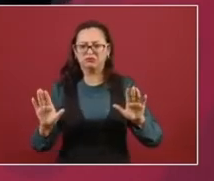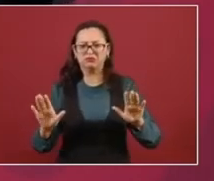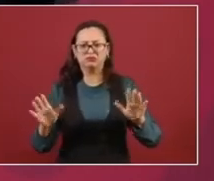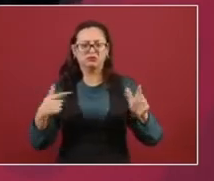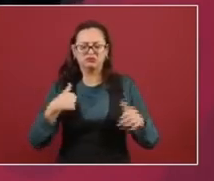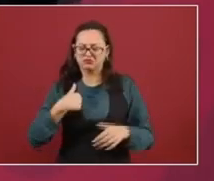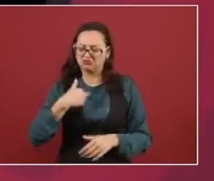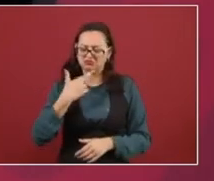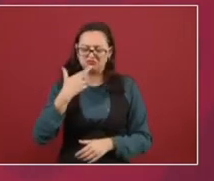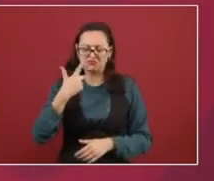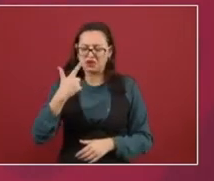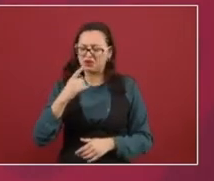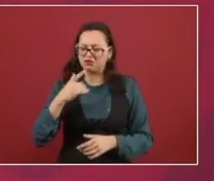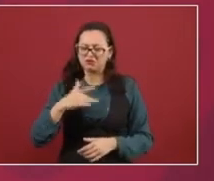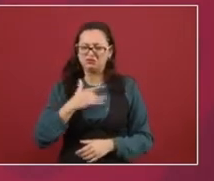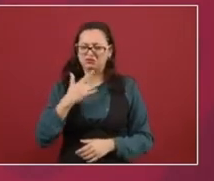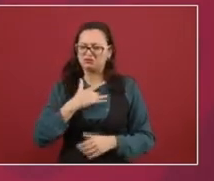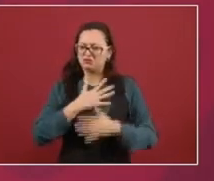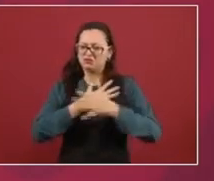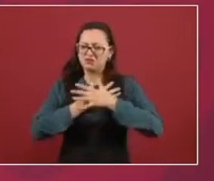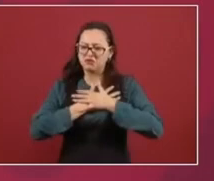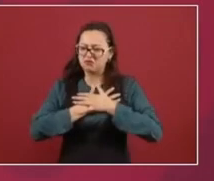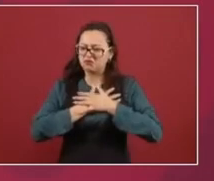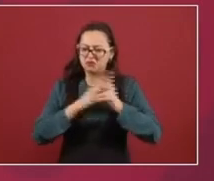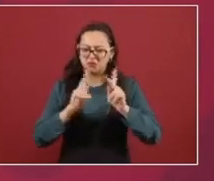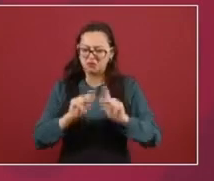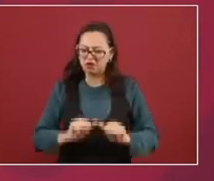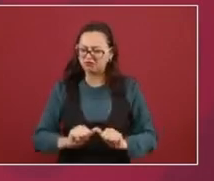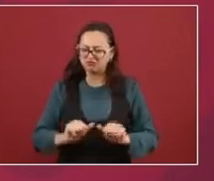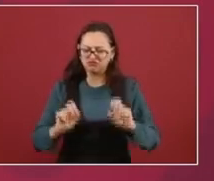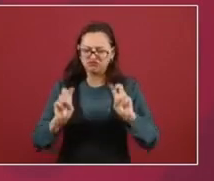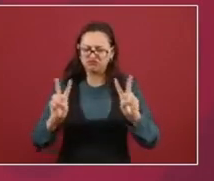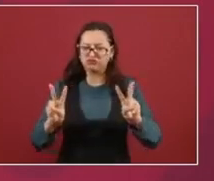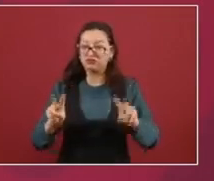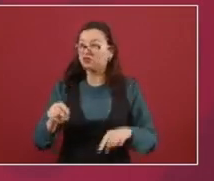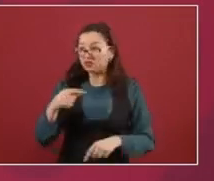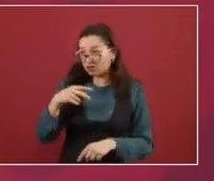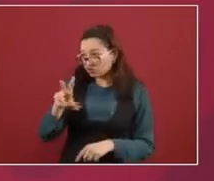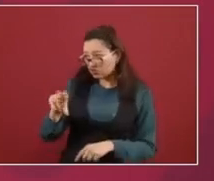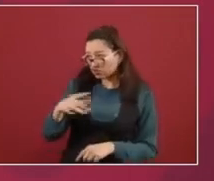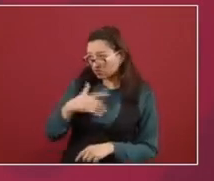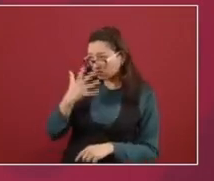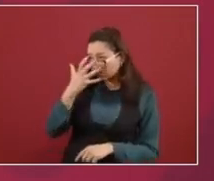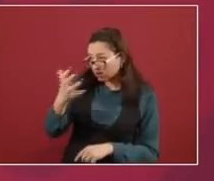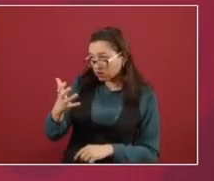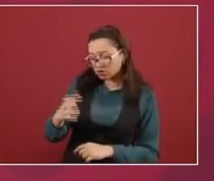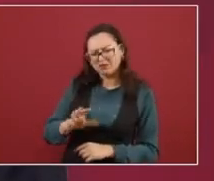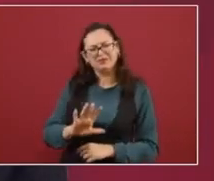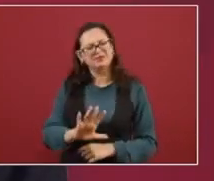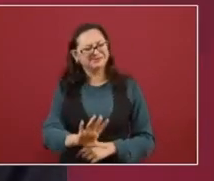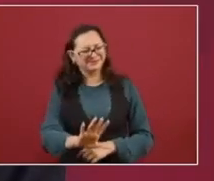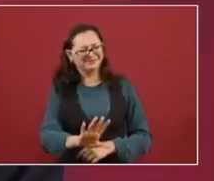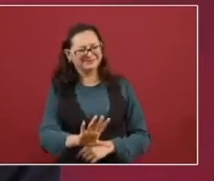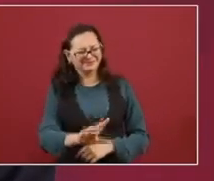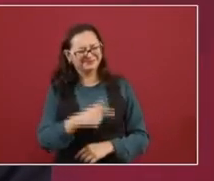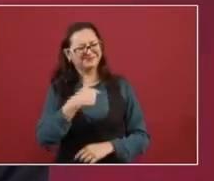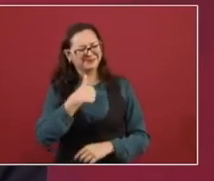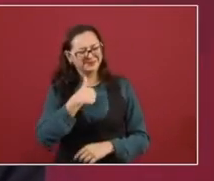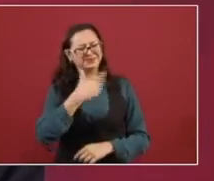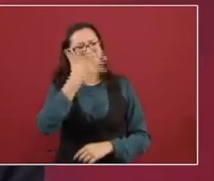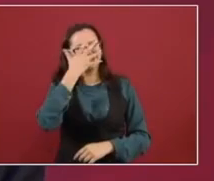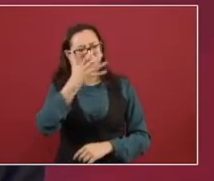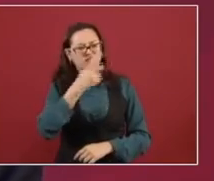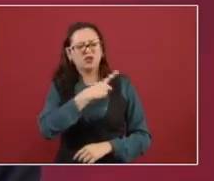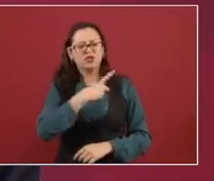amor y paz, tan lo tomo en serio que debemos de actuar